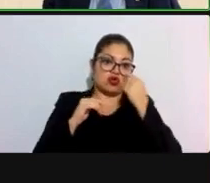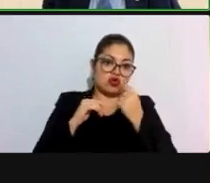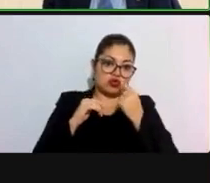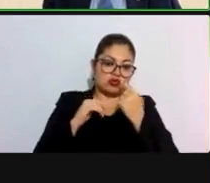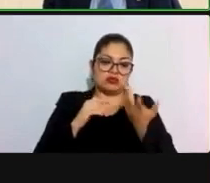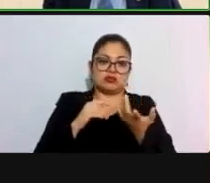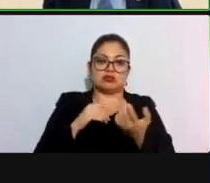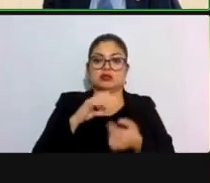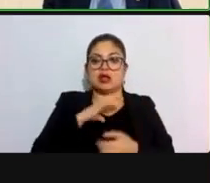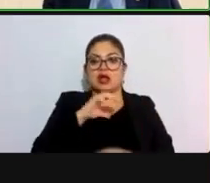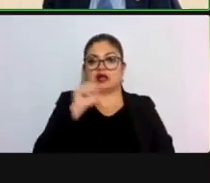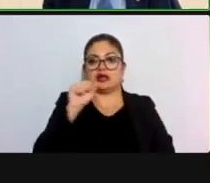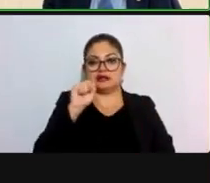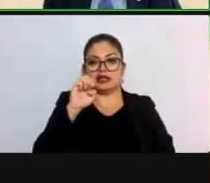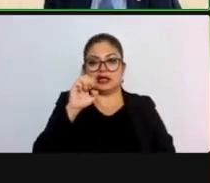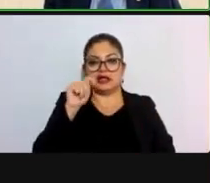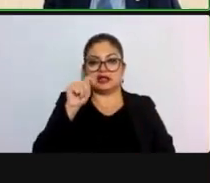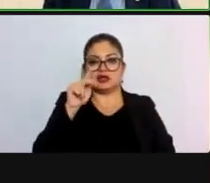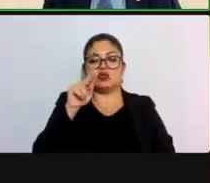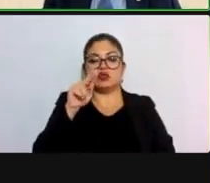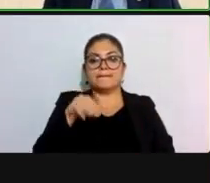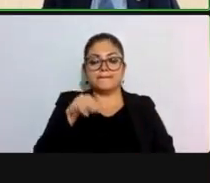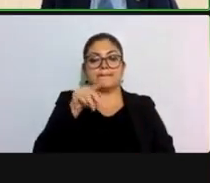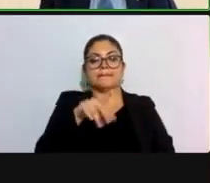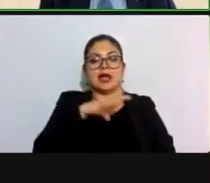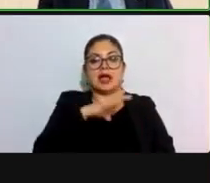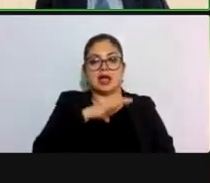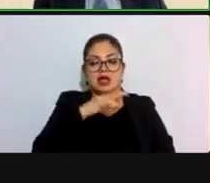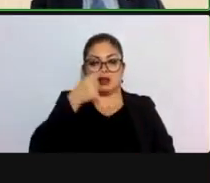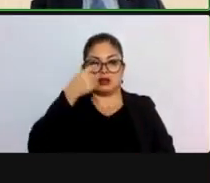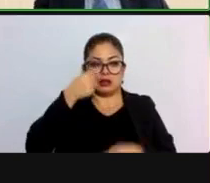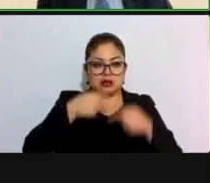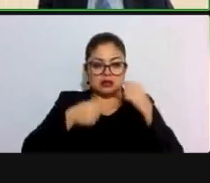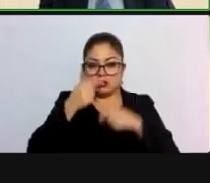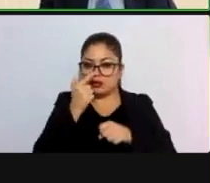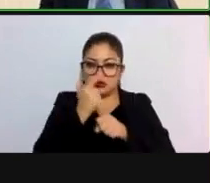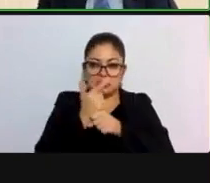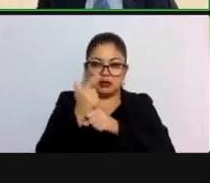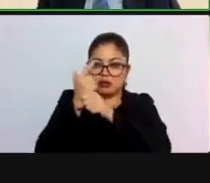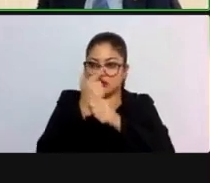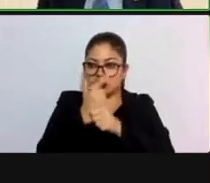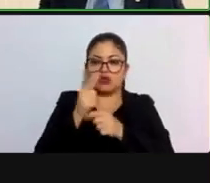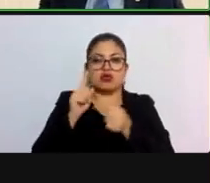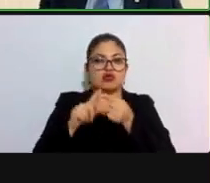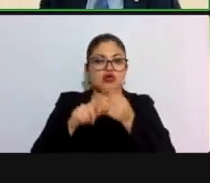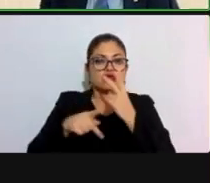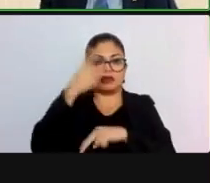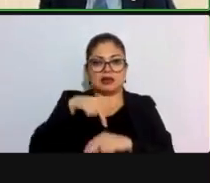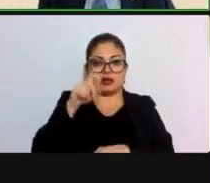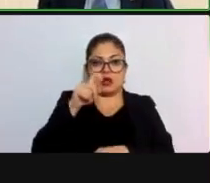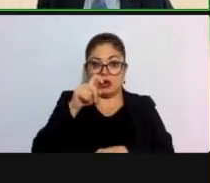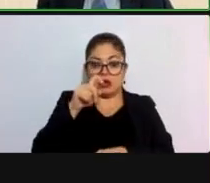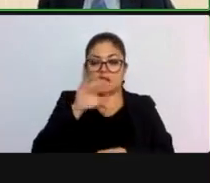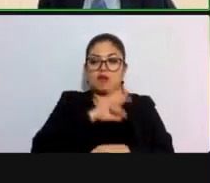ahí encontrar el sitio por donde ese líquido puede estar saliendo para planear un selle quirúrgico. Todos